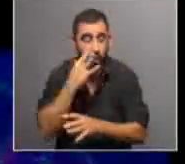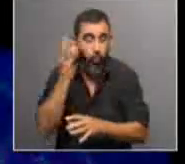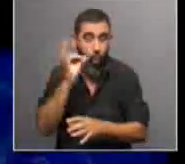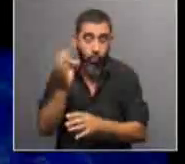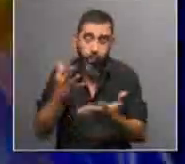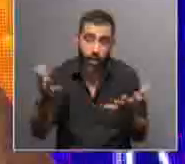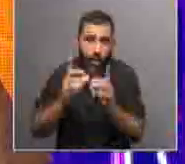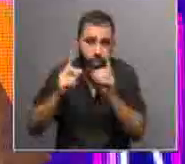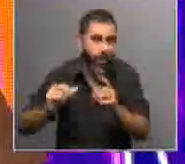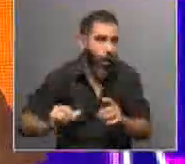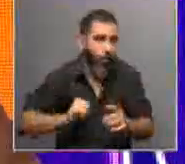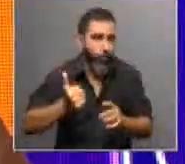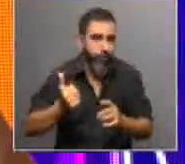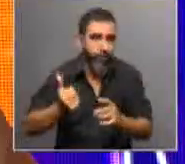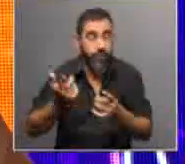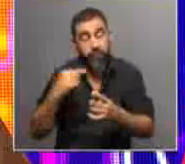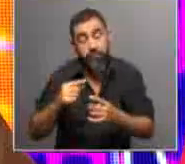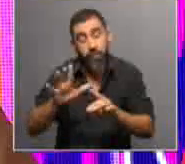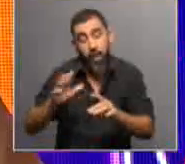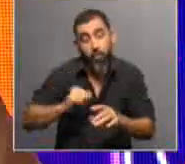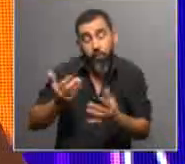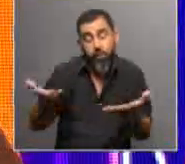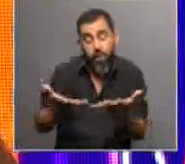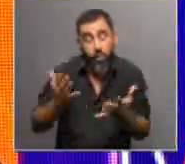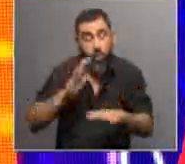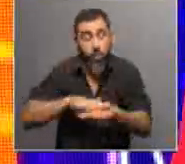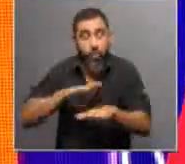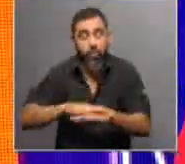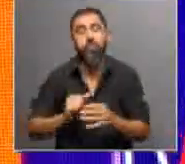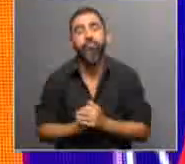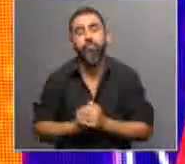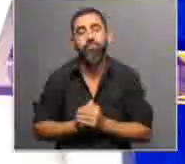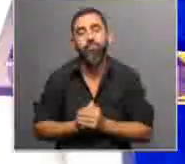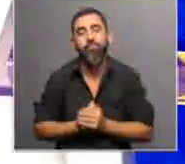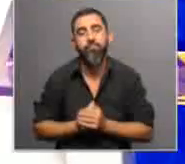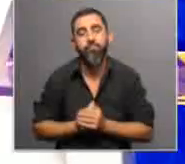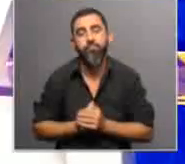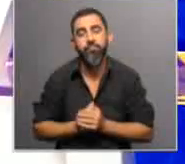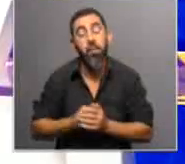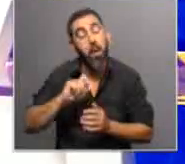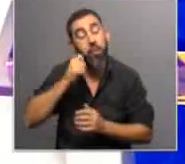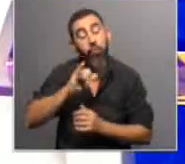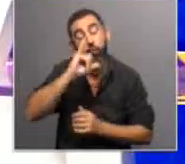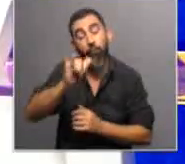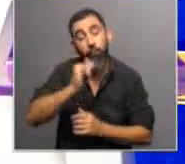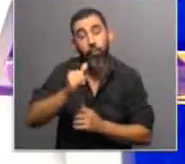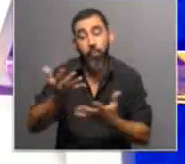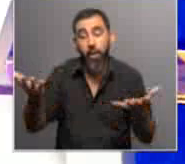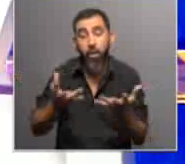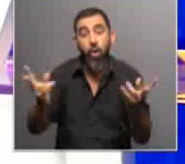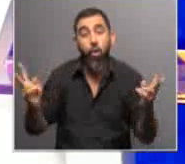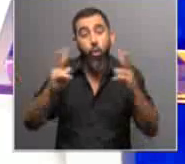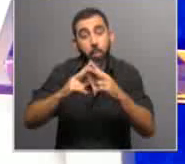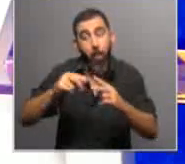que se tenga siempre, así que bueno, aprovechenlo por favor. Buenísimo, More, ¿eh? Lindo informe. Y nosotros nos vemos